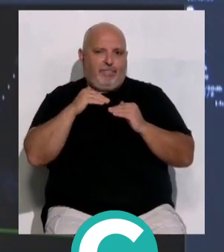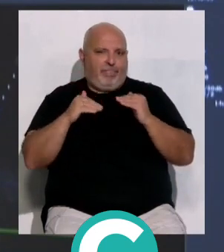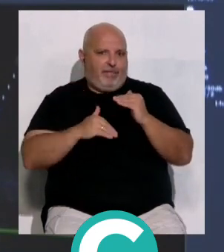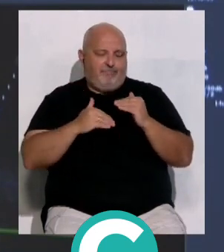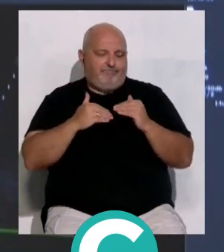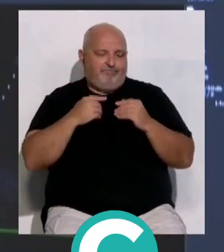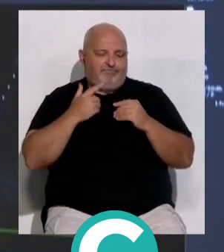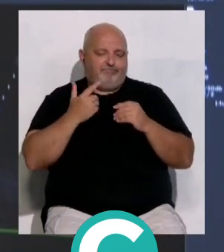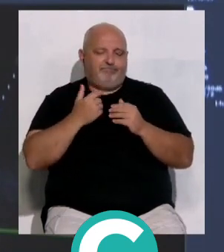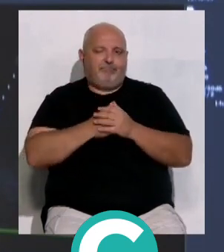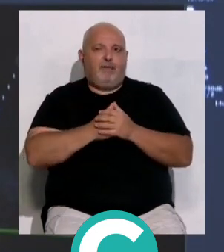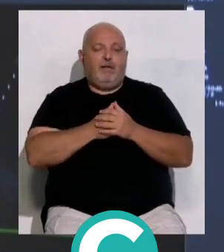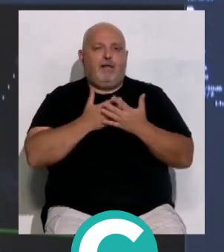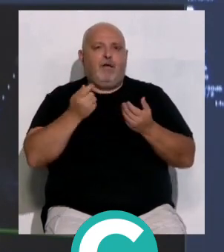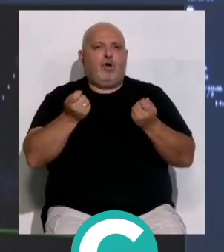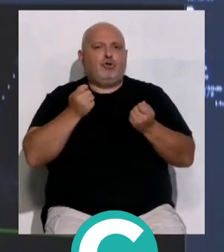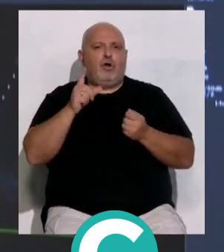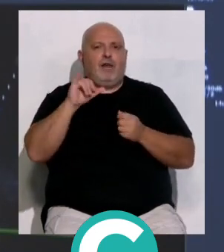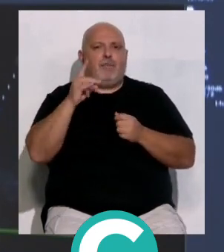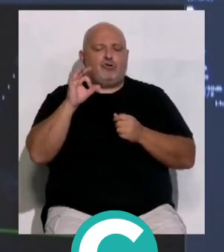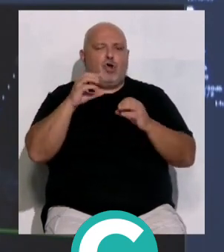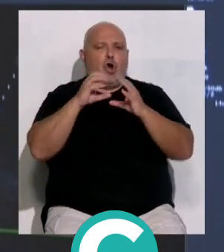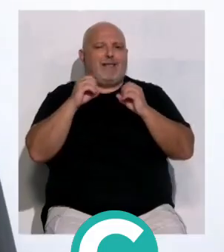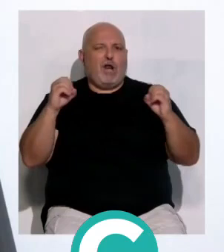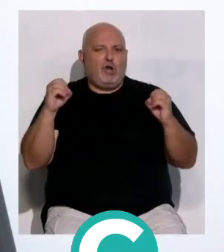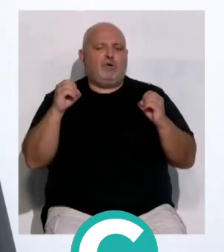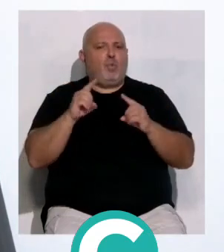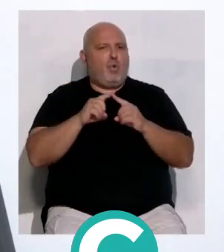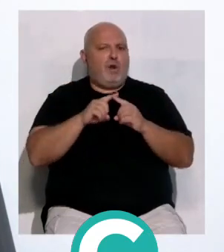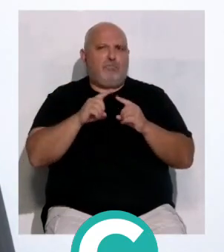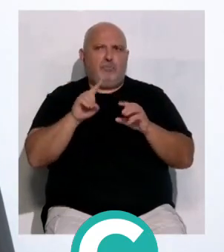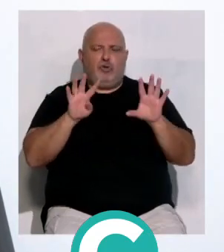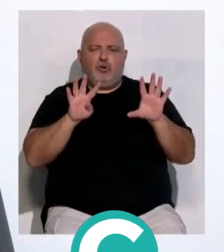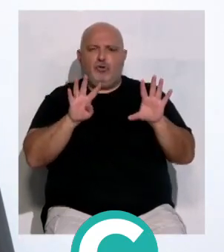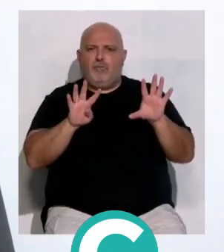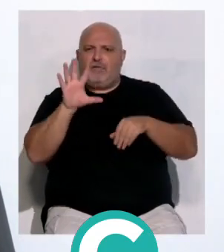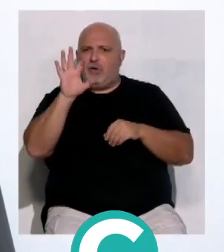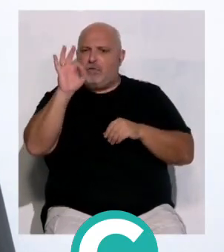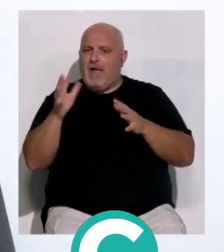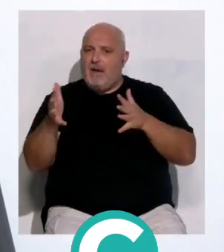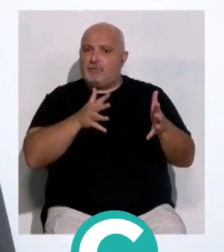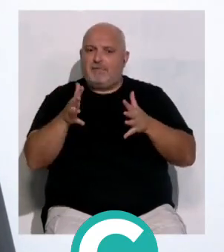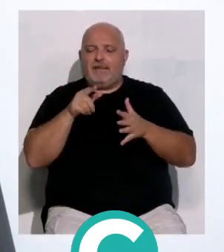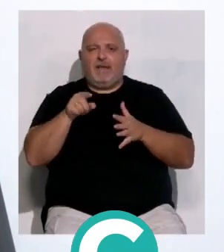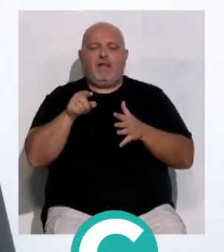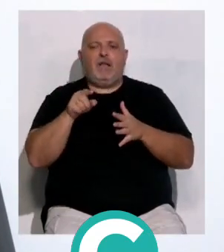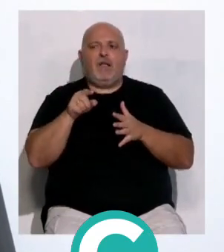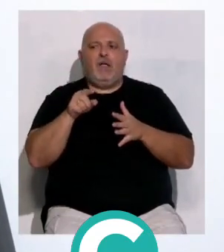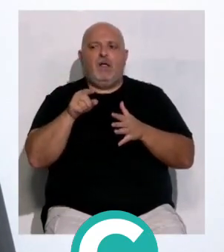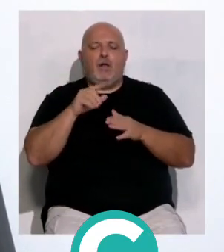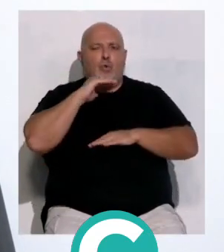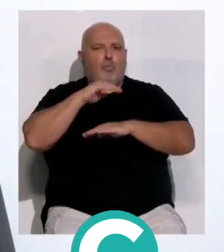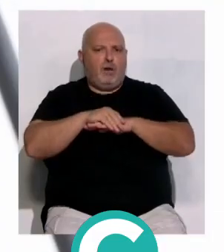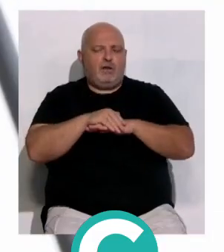decir, control de lípidos, colesterol, pues igual, aproximadamente el 95% de nuestros pacientes